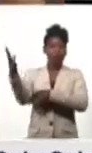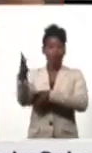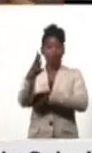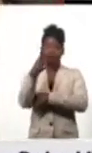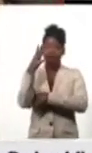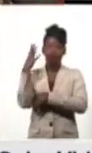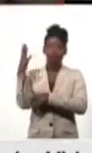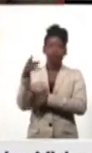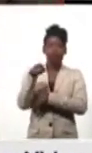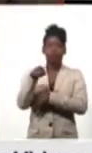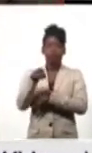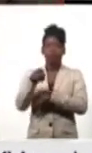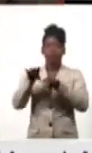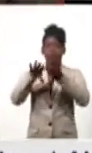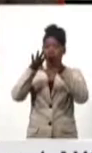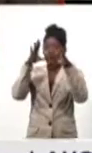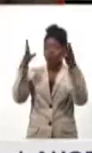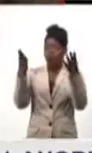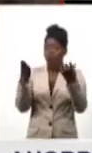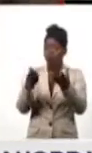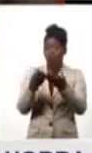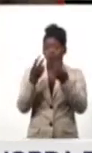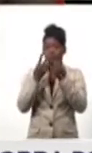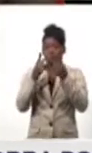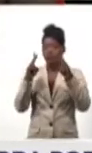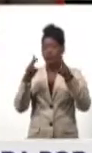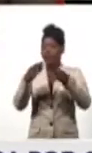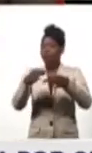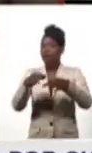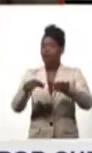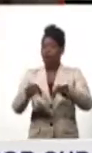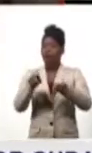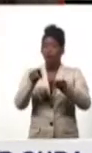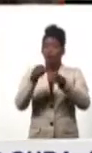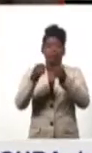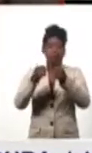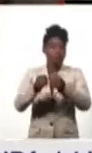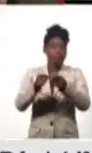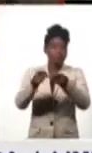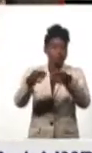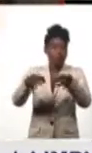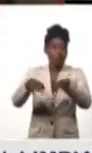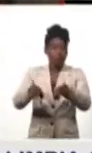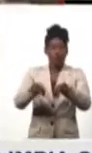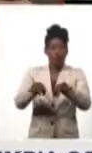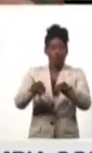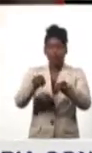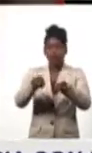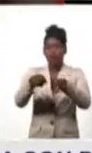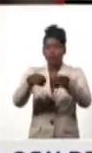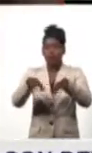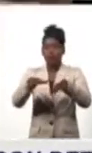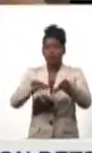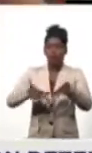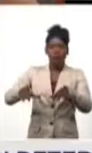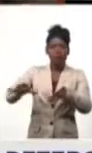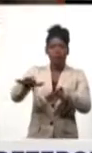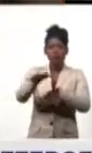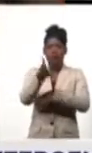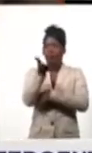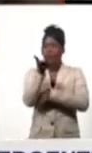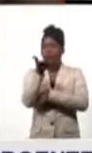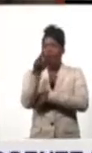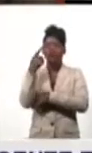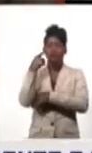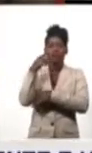forman parte de un equilibrio ecológico y por tanto están ahí en su hábitat natural, interactuando con toda esta